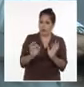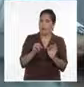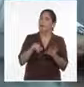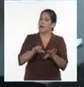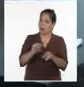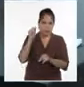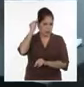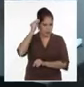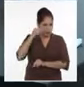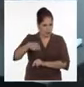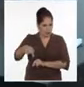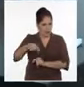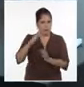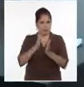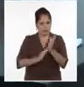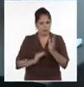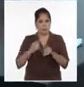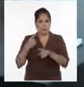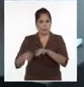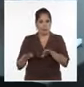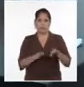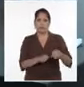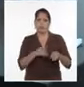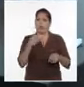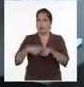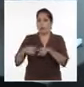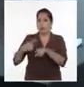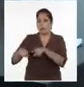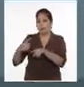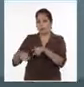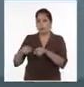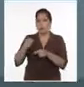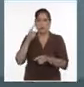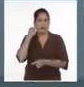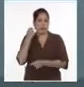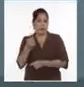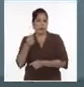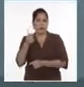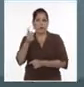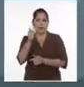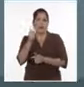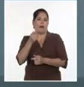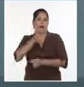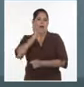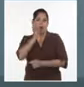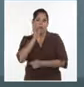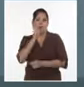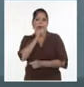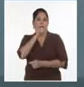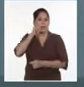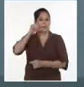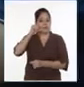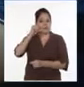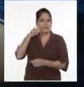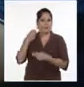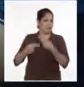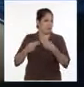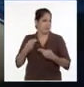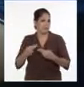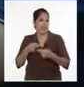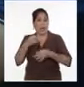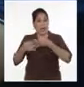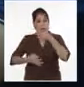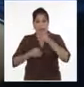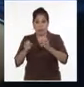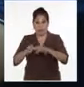dentro del mes. Sobre la cobertura de otros productos como granos, café y aceite, el director de venta de mercancías del Minsin explica